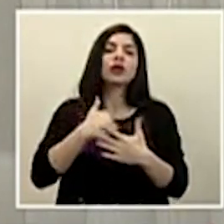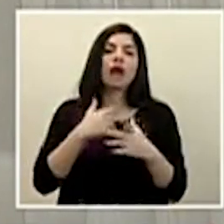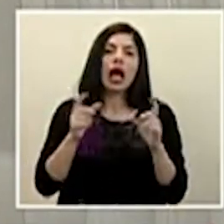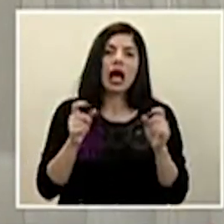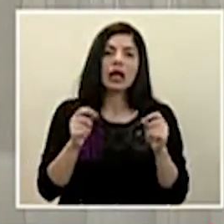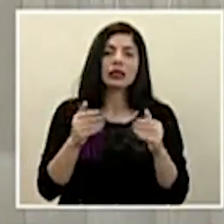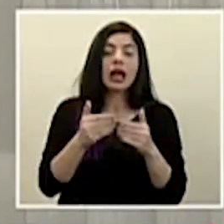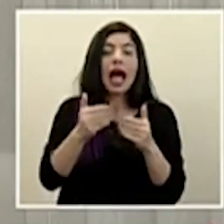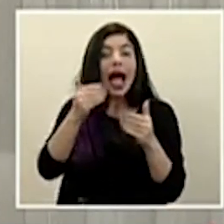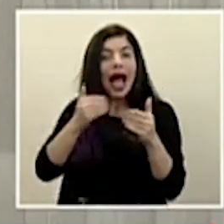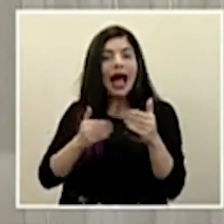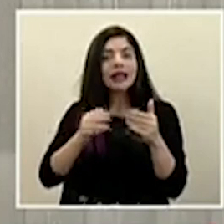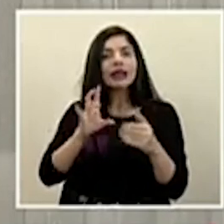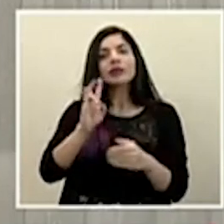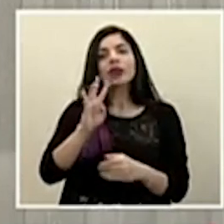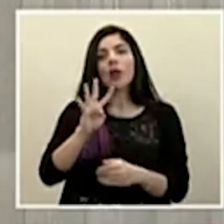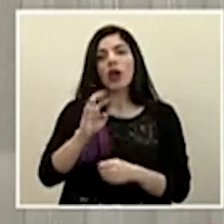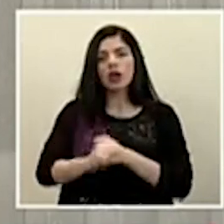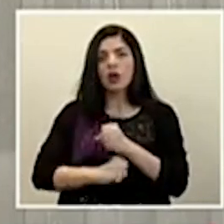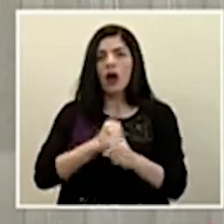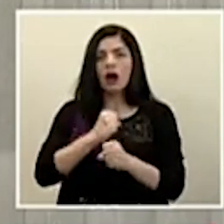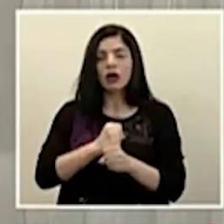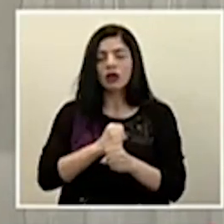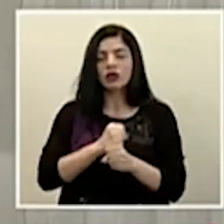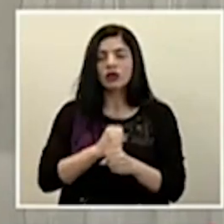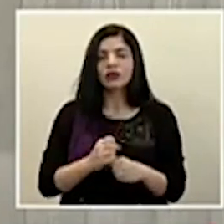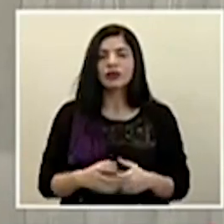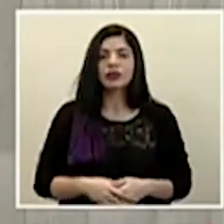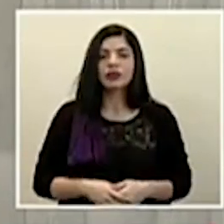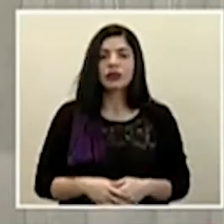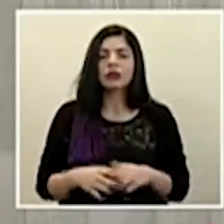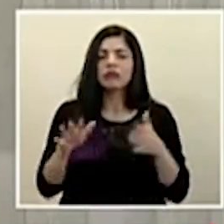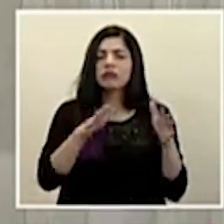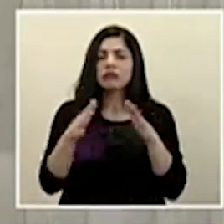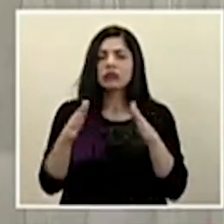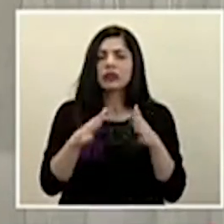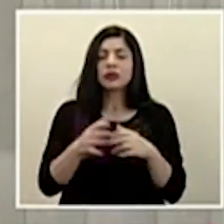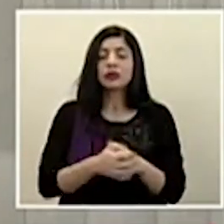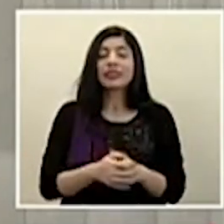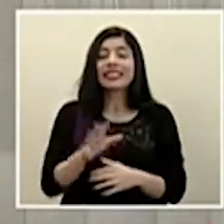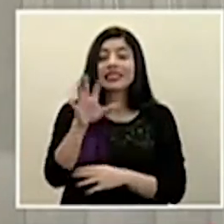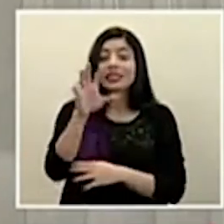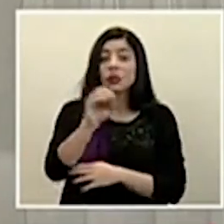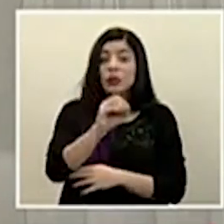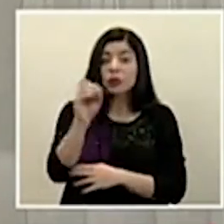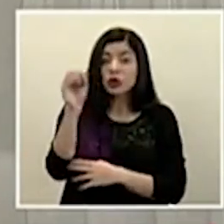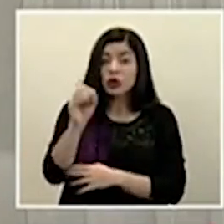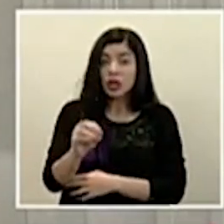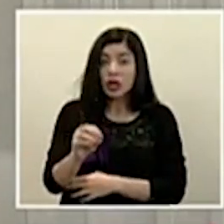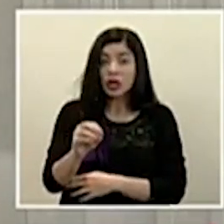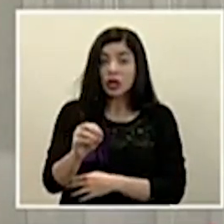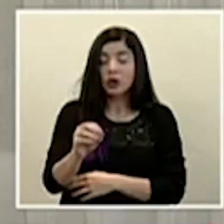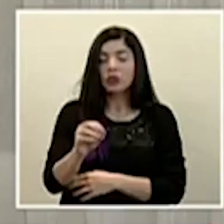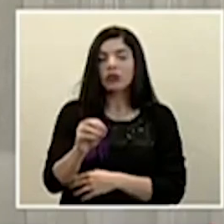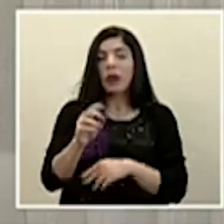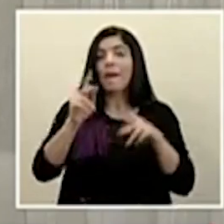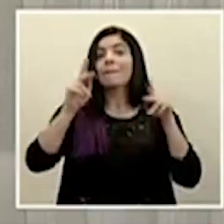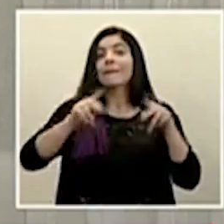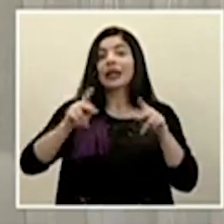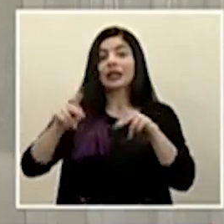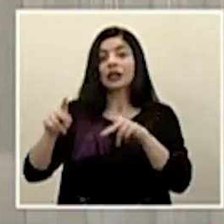de los 74 años de edad. Y más o menos el 50% de las personas